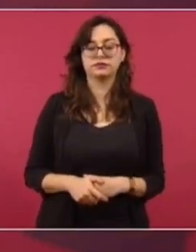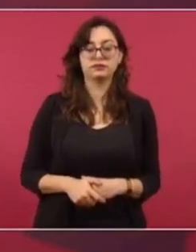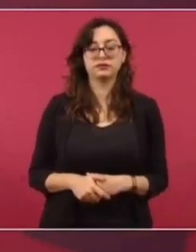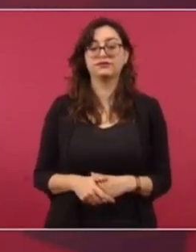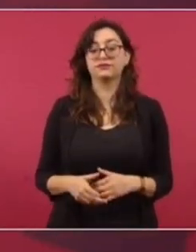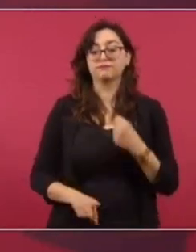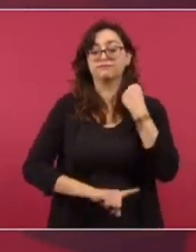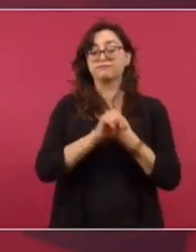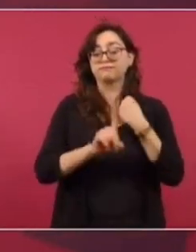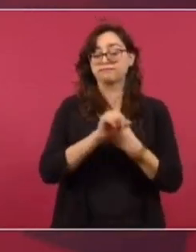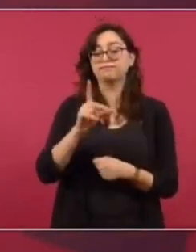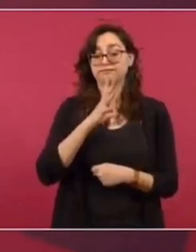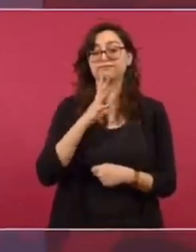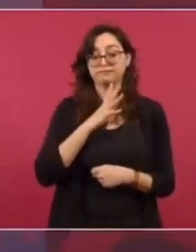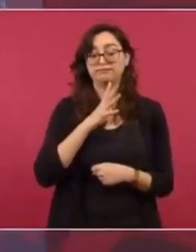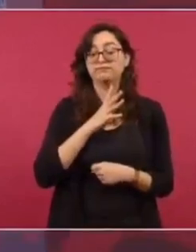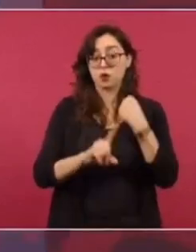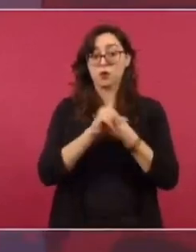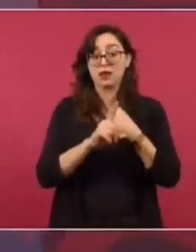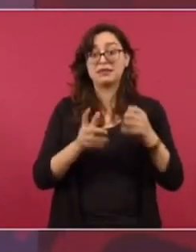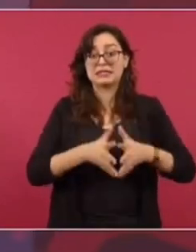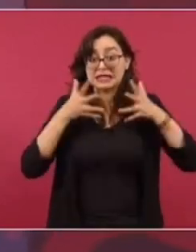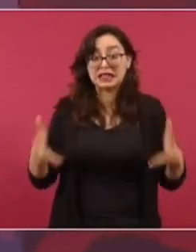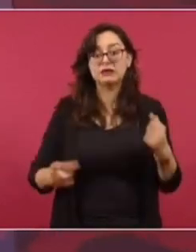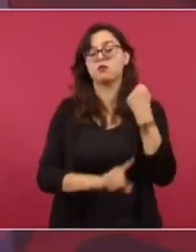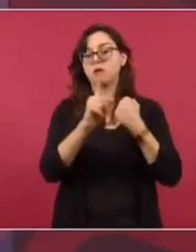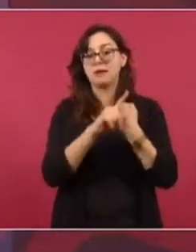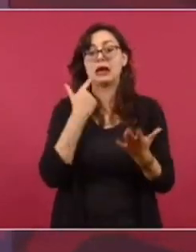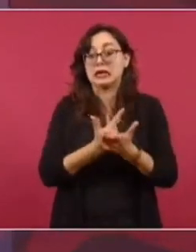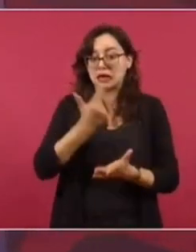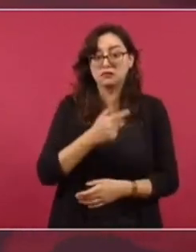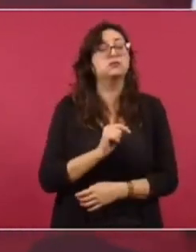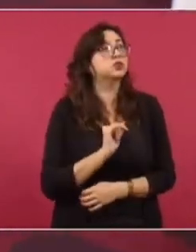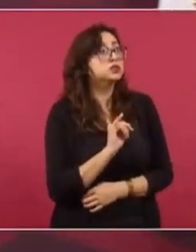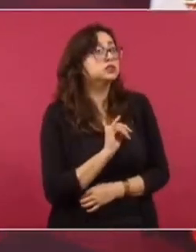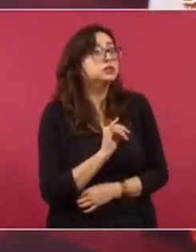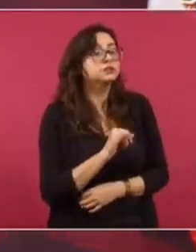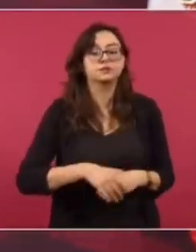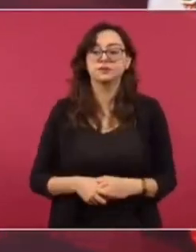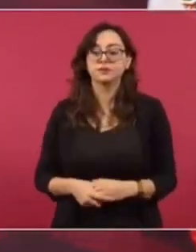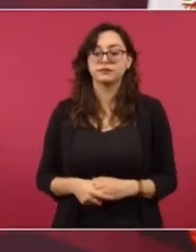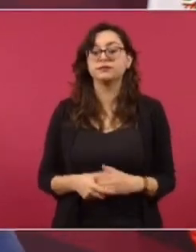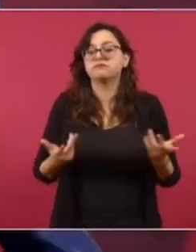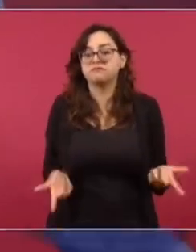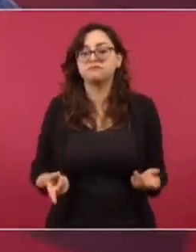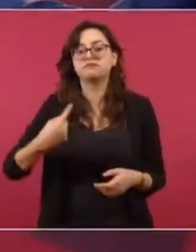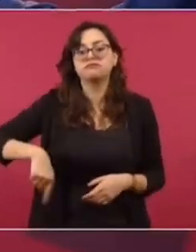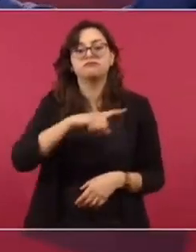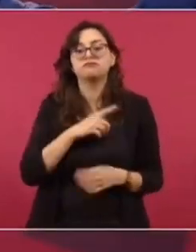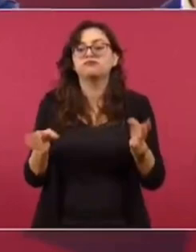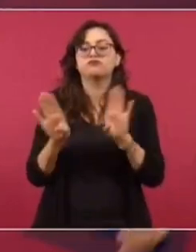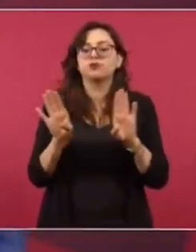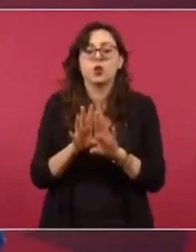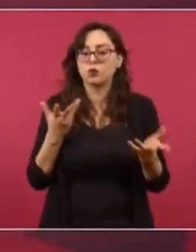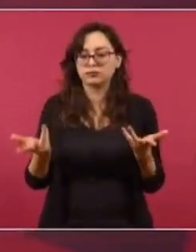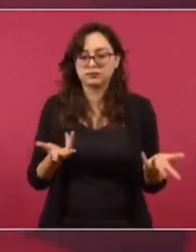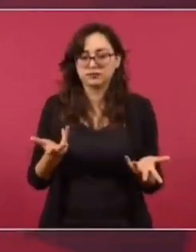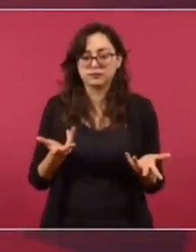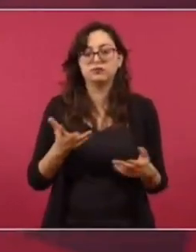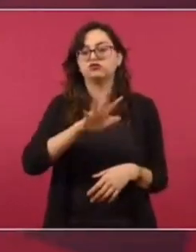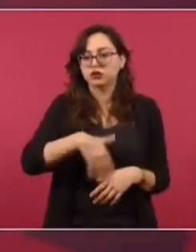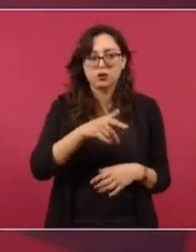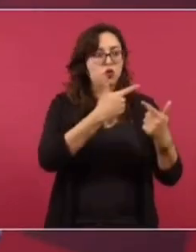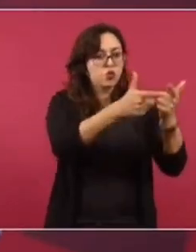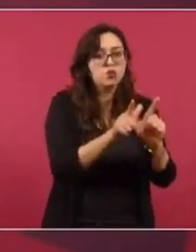son muchos los problemas, así que grandes y graves problemas nacionales. Entonces, como estrategia, estamos atendiendo